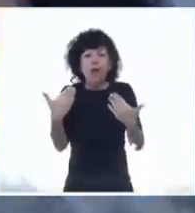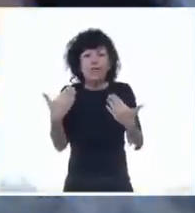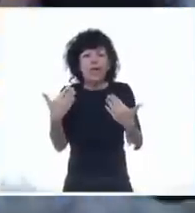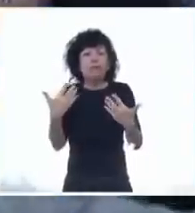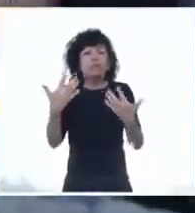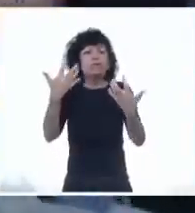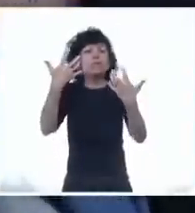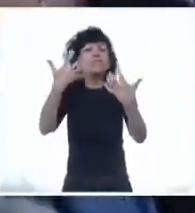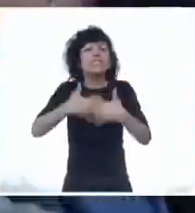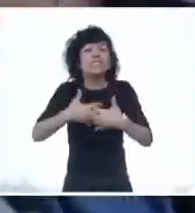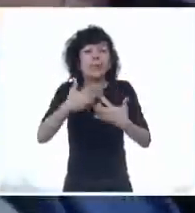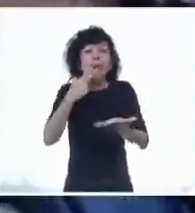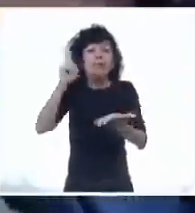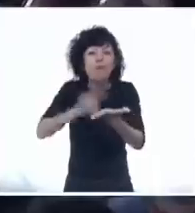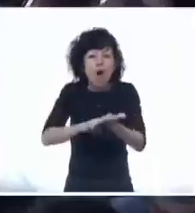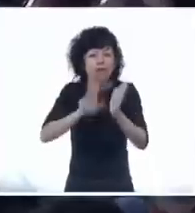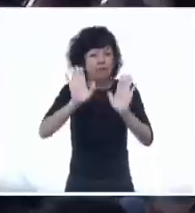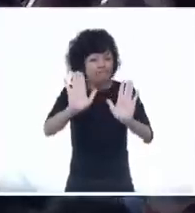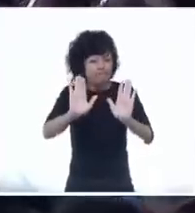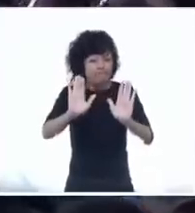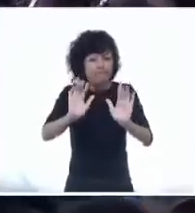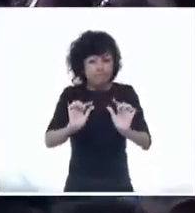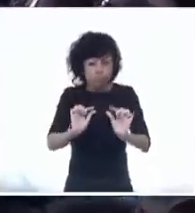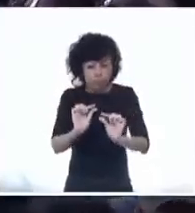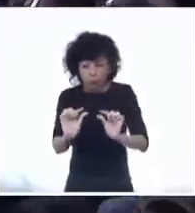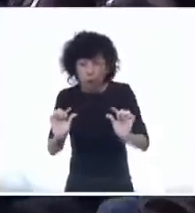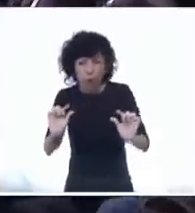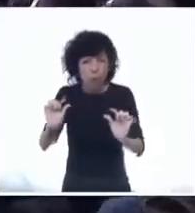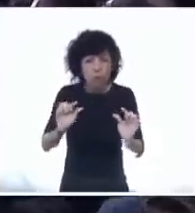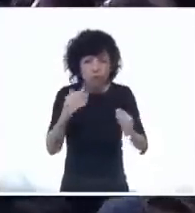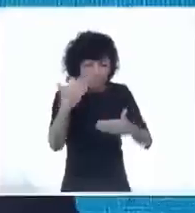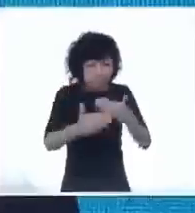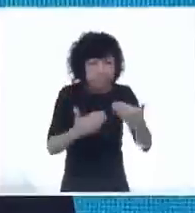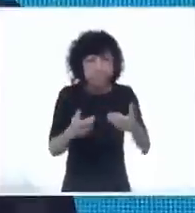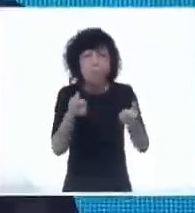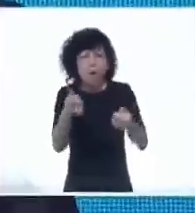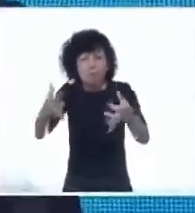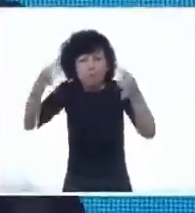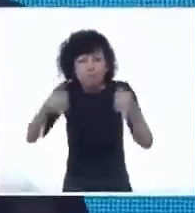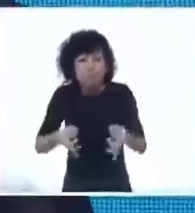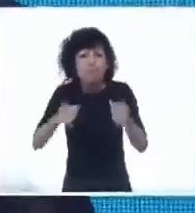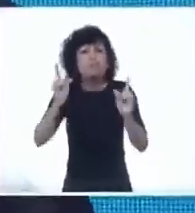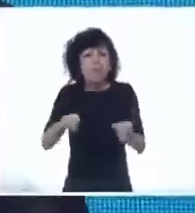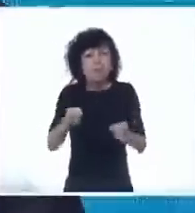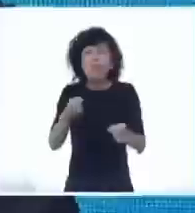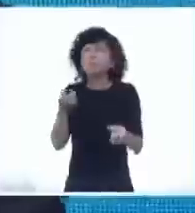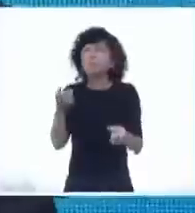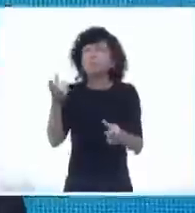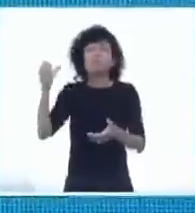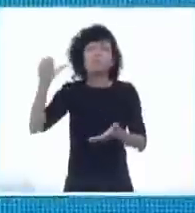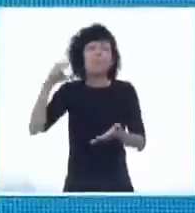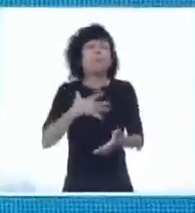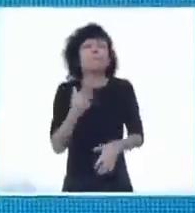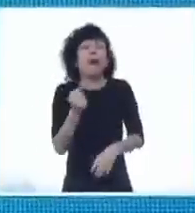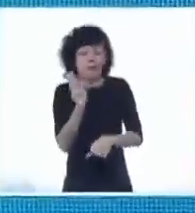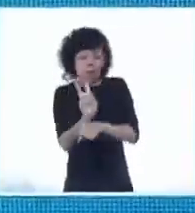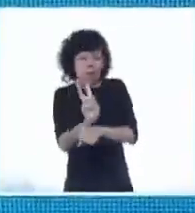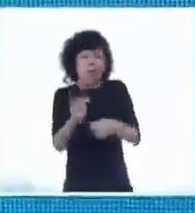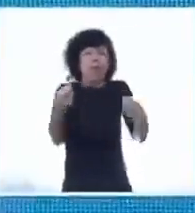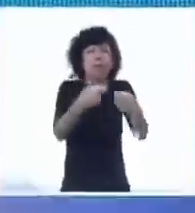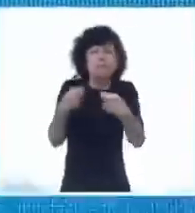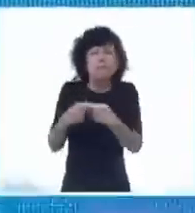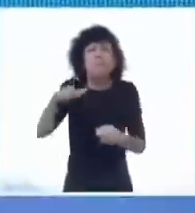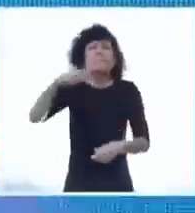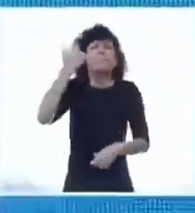de impuestos, de una patria que protege a sus pymes y a sus comercios, de una patria que cuida